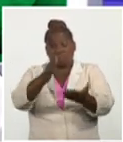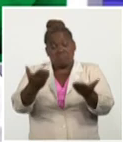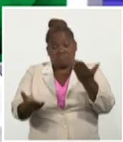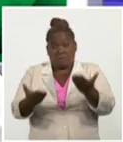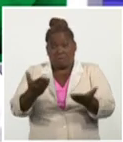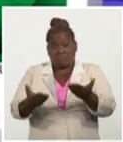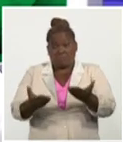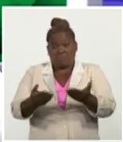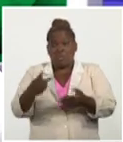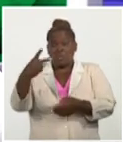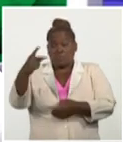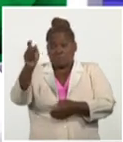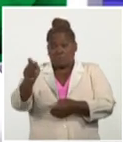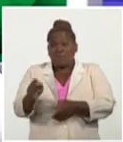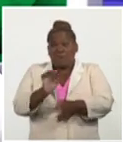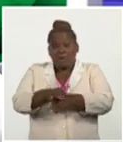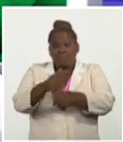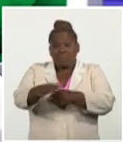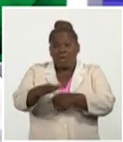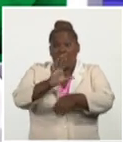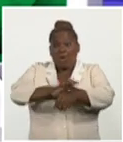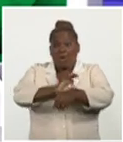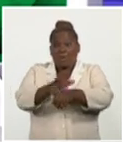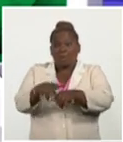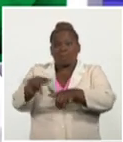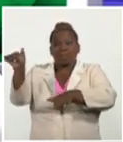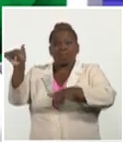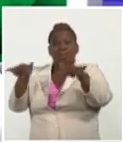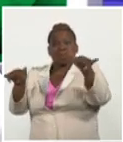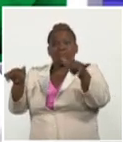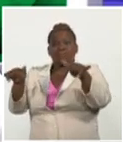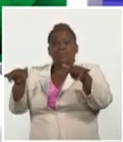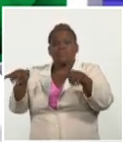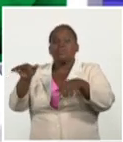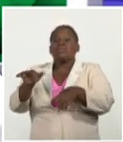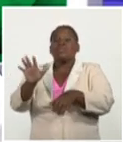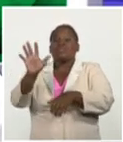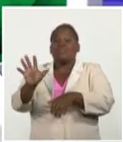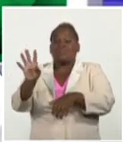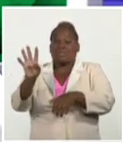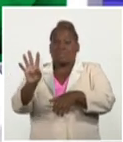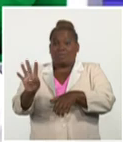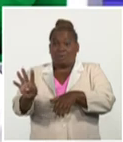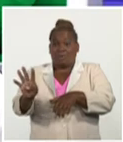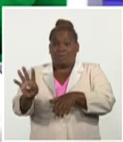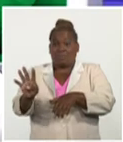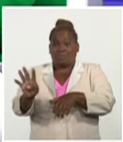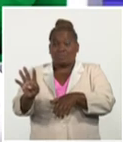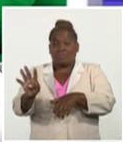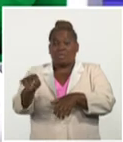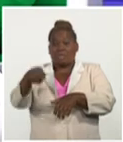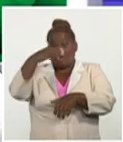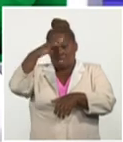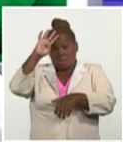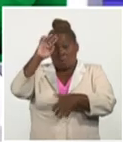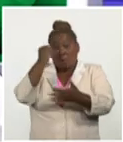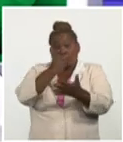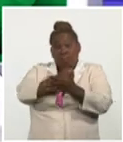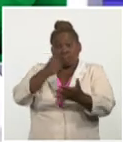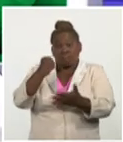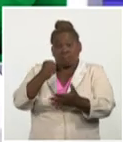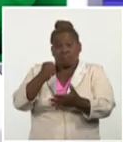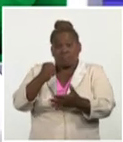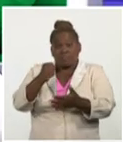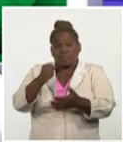2 personas al inicio de la pandemia, 54 que han sido diagnosticados en Cuba se han retornado a sus